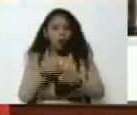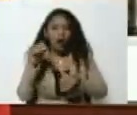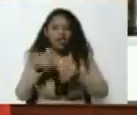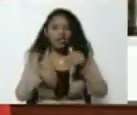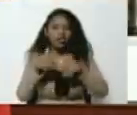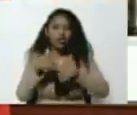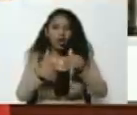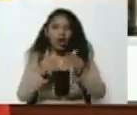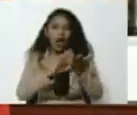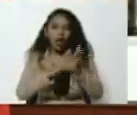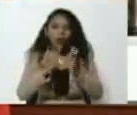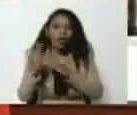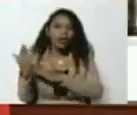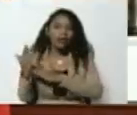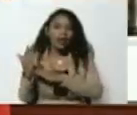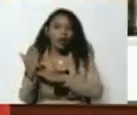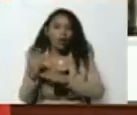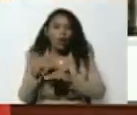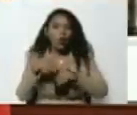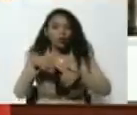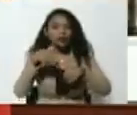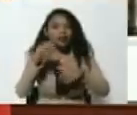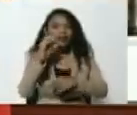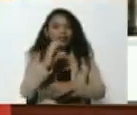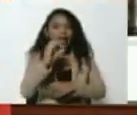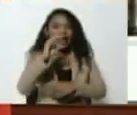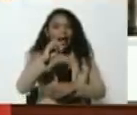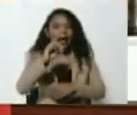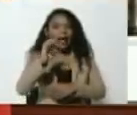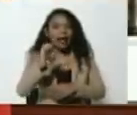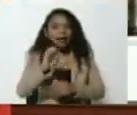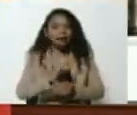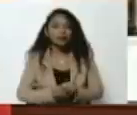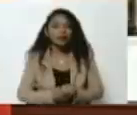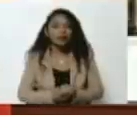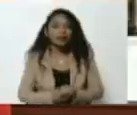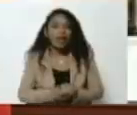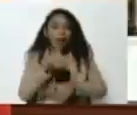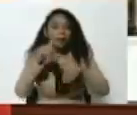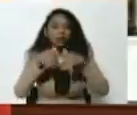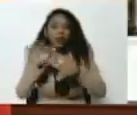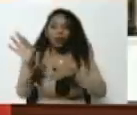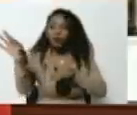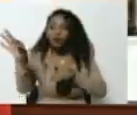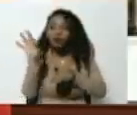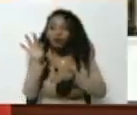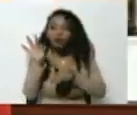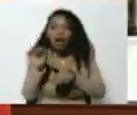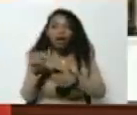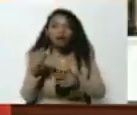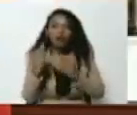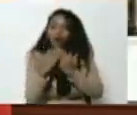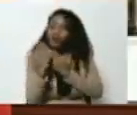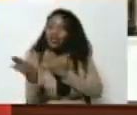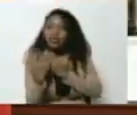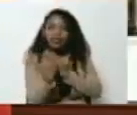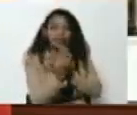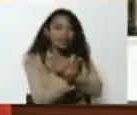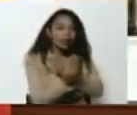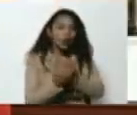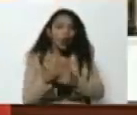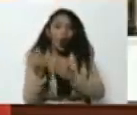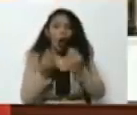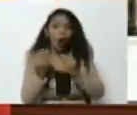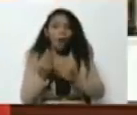Elecciones en las comunidades con las máquinas del CNE y la gente eligiendo a sus vecinos y a sus vecinas